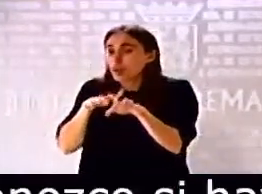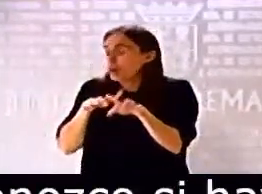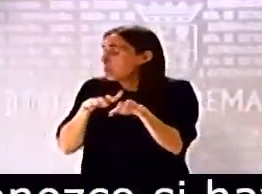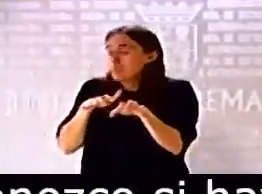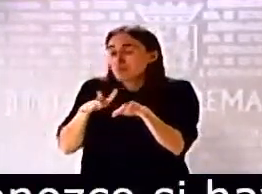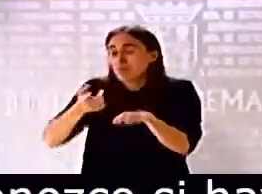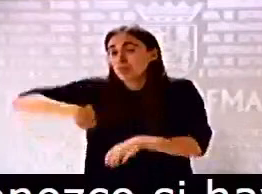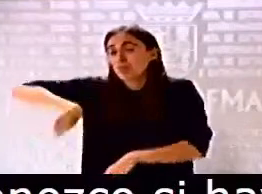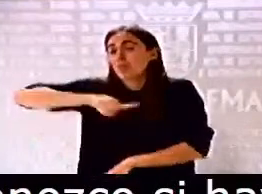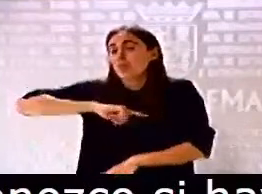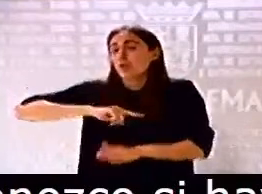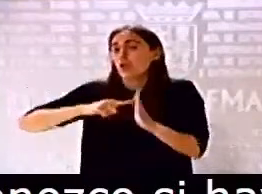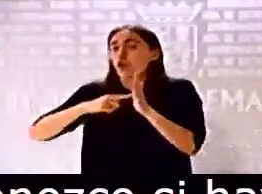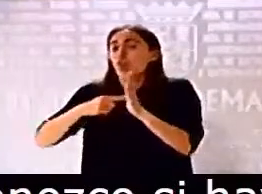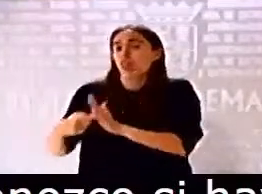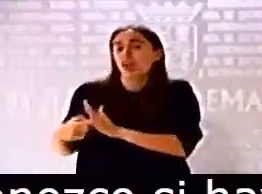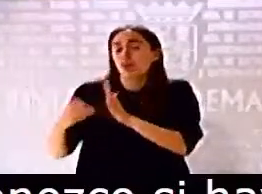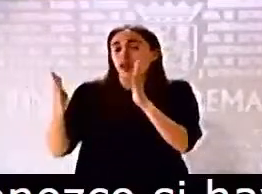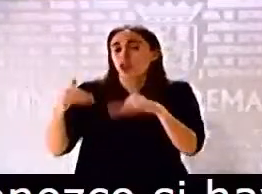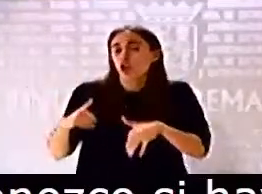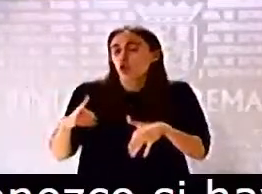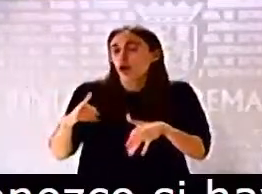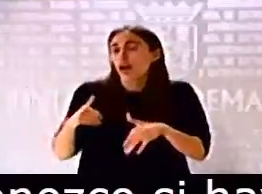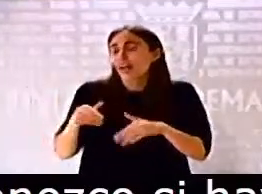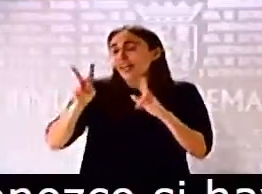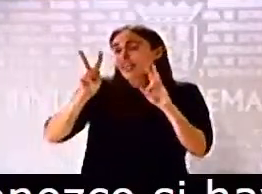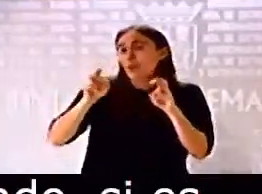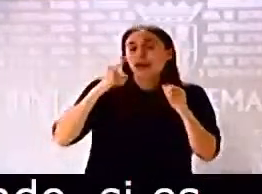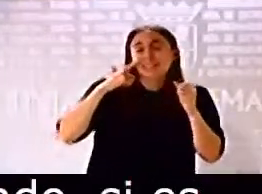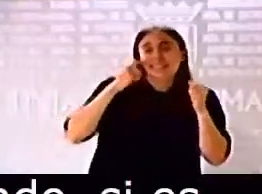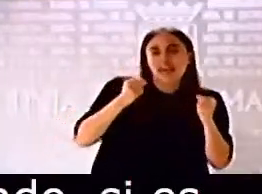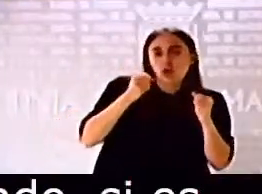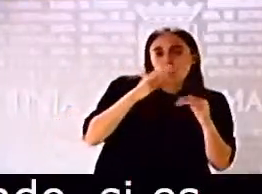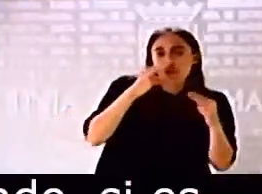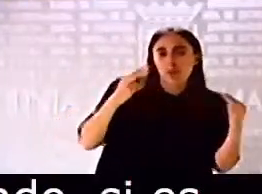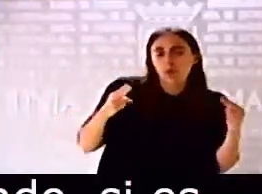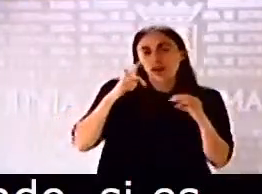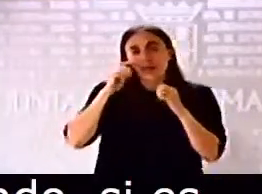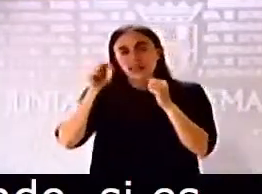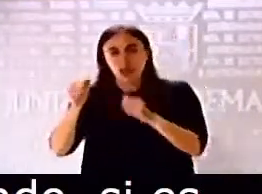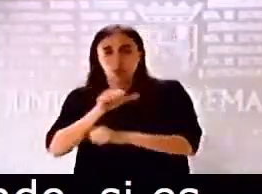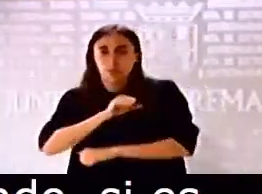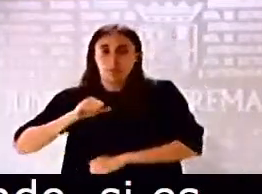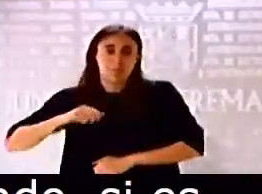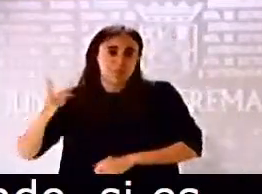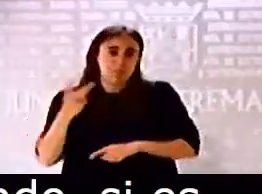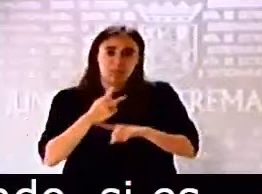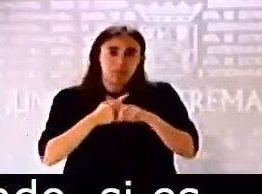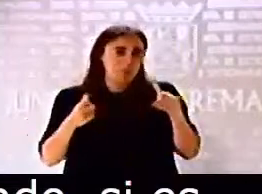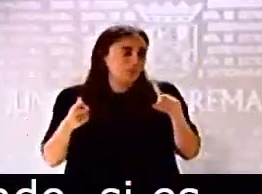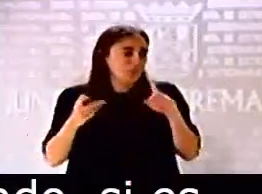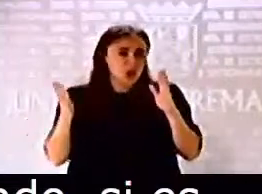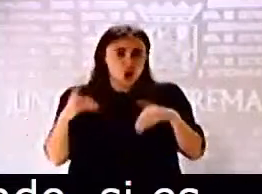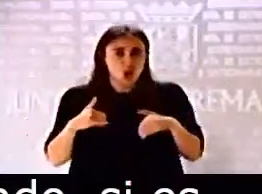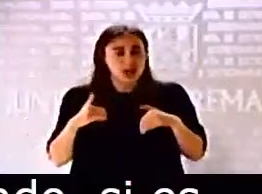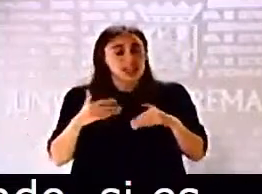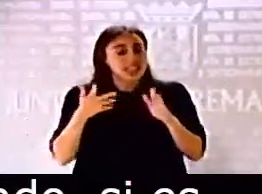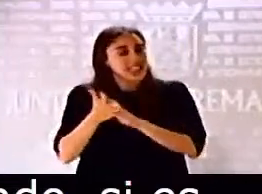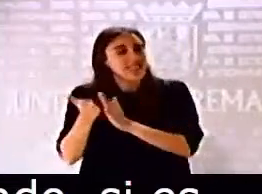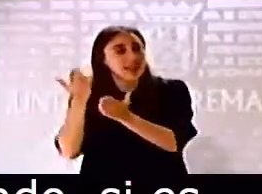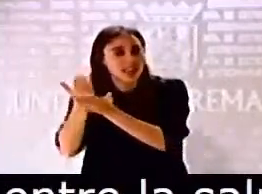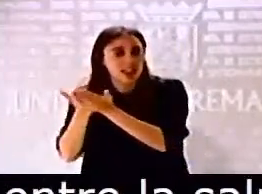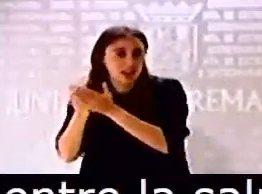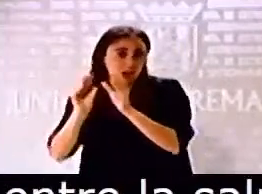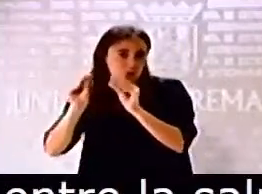ninguna discriminación en salud pública entre la sanidad pública y la sanidad privada, con lo cual su certificado lo tienen que